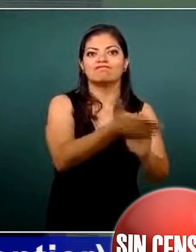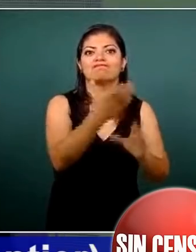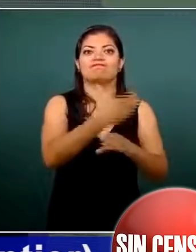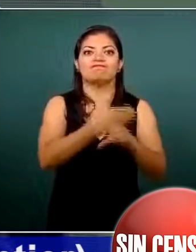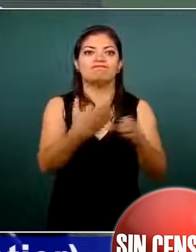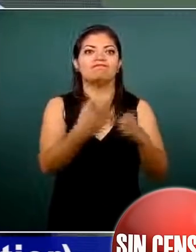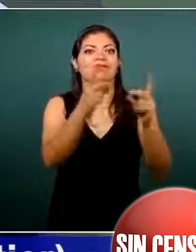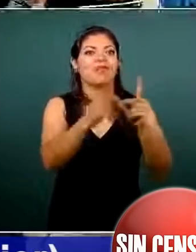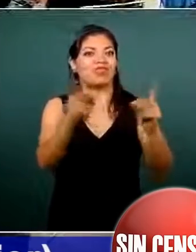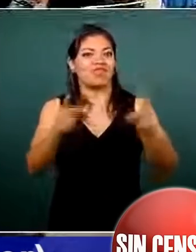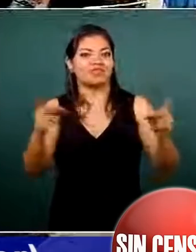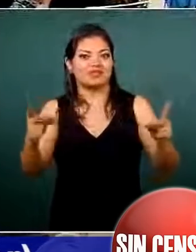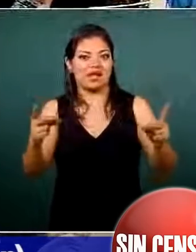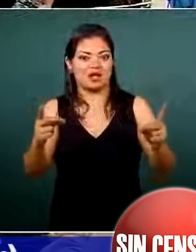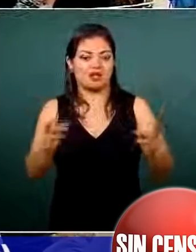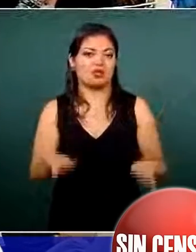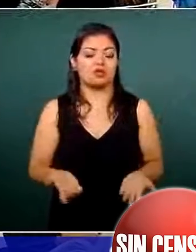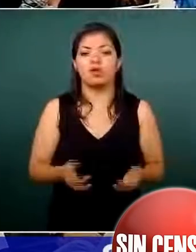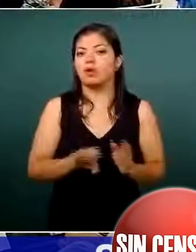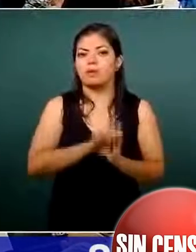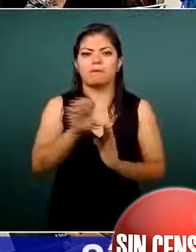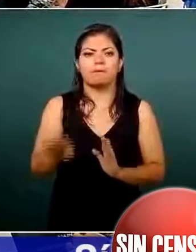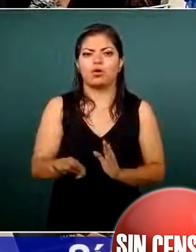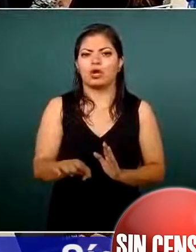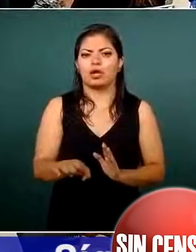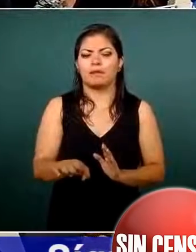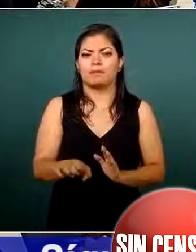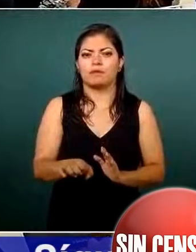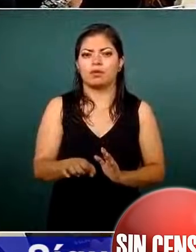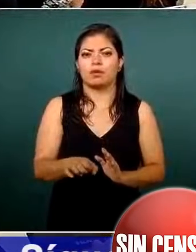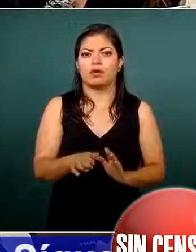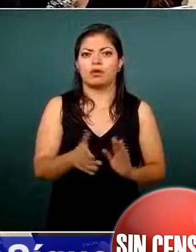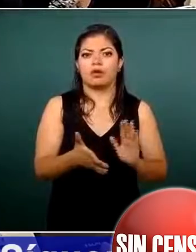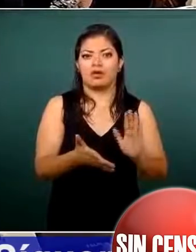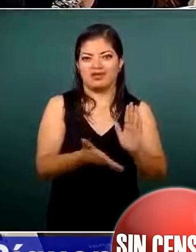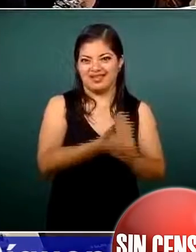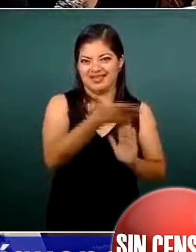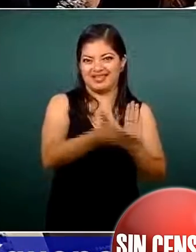Si una obra con corrupción